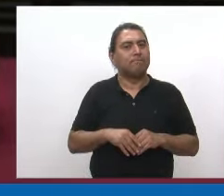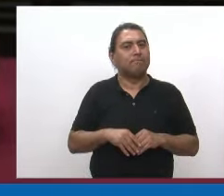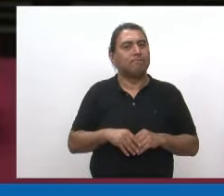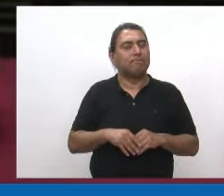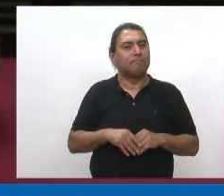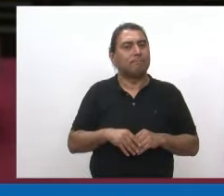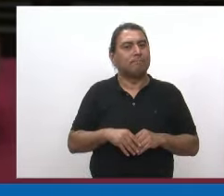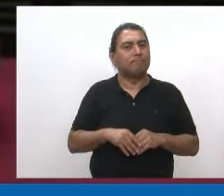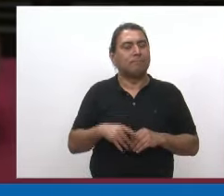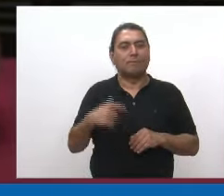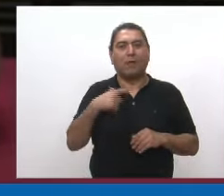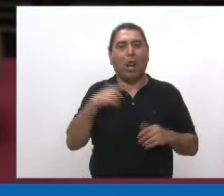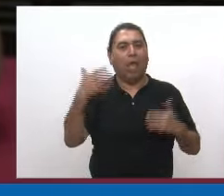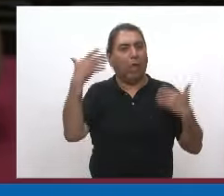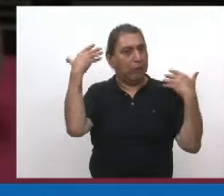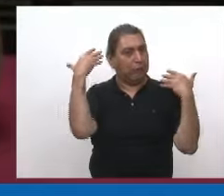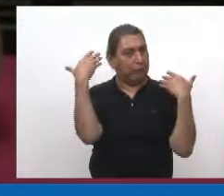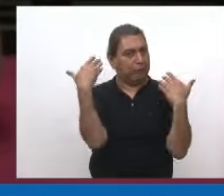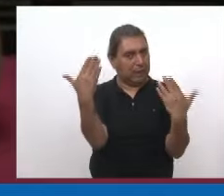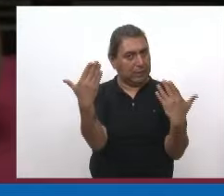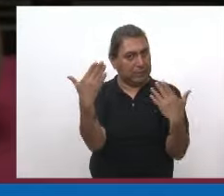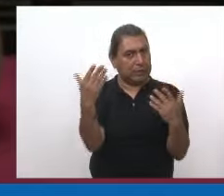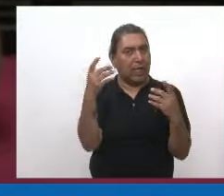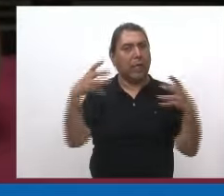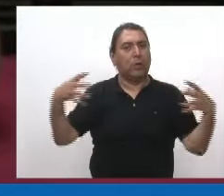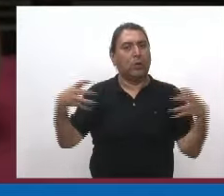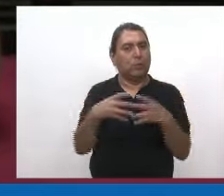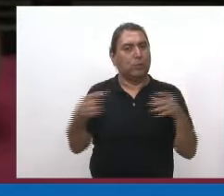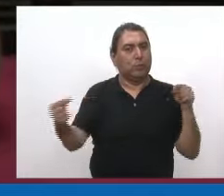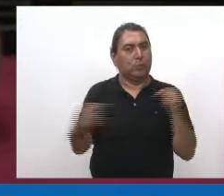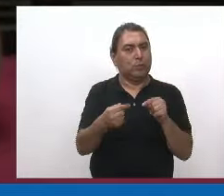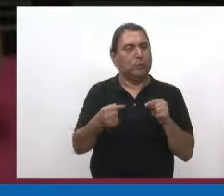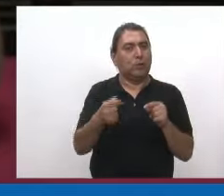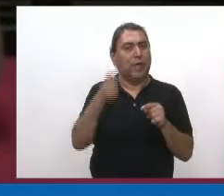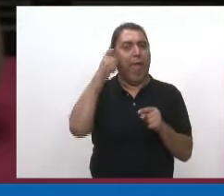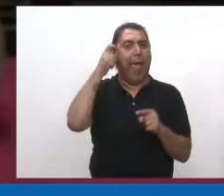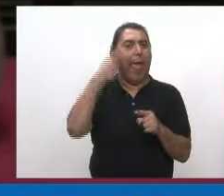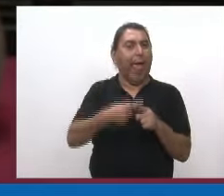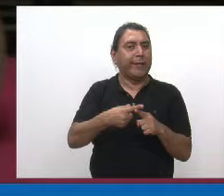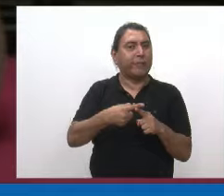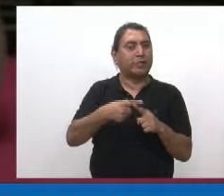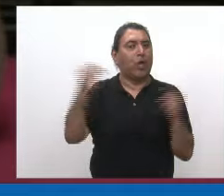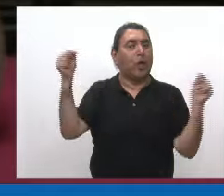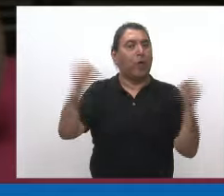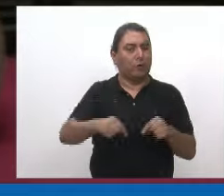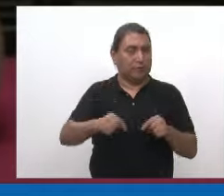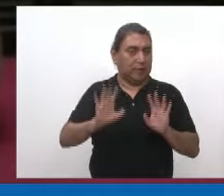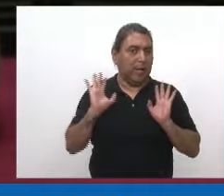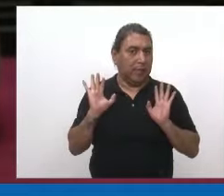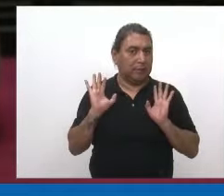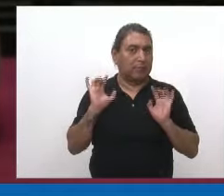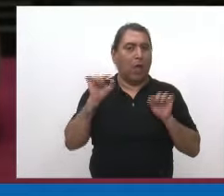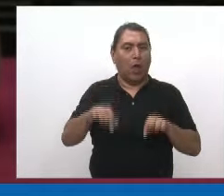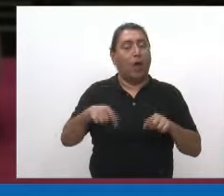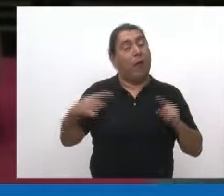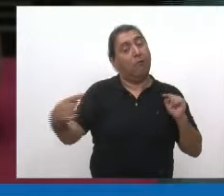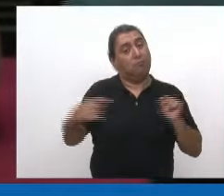Yo quiero felicitar a la oposición, ex oficialismo y ahora